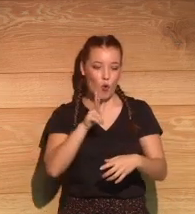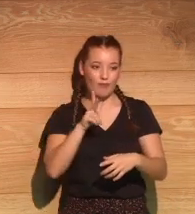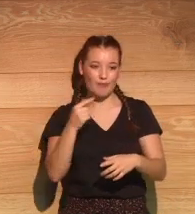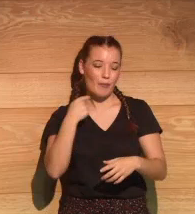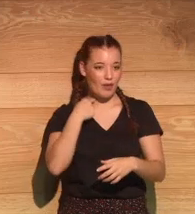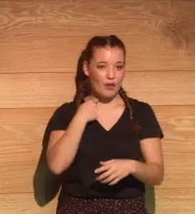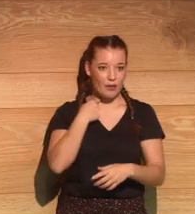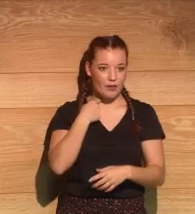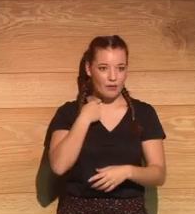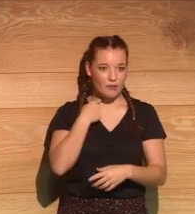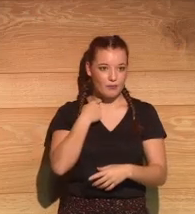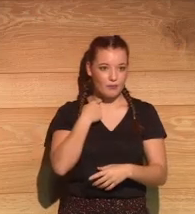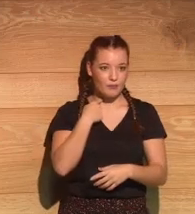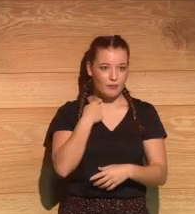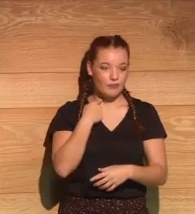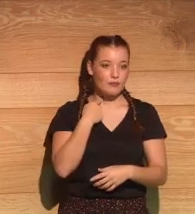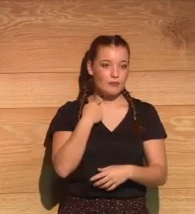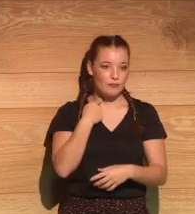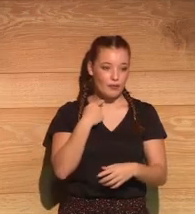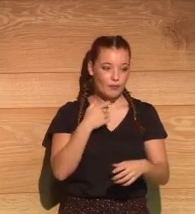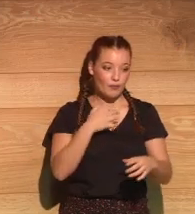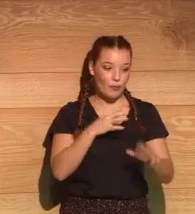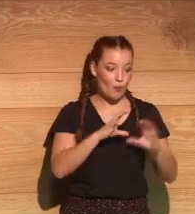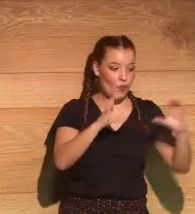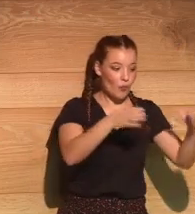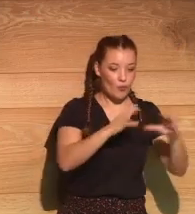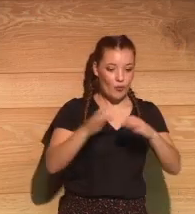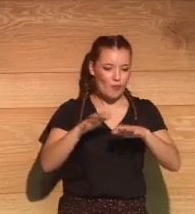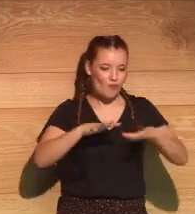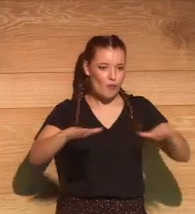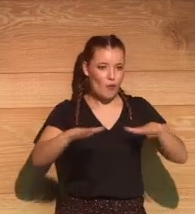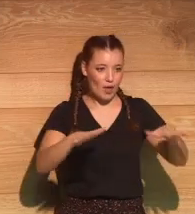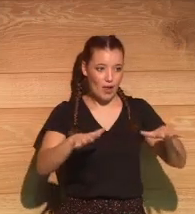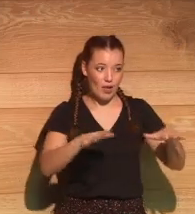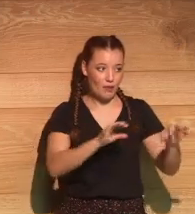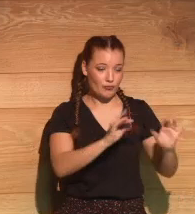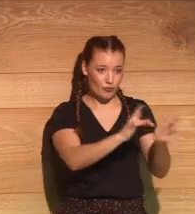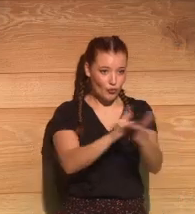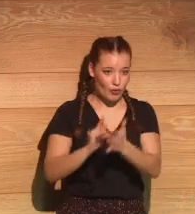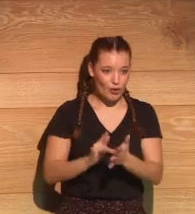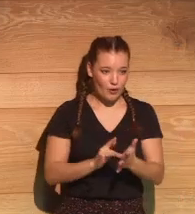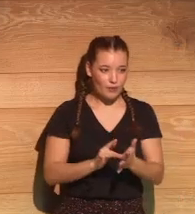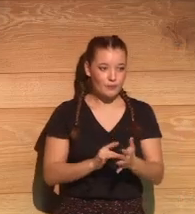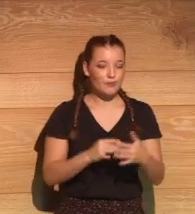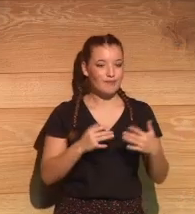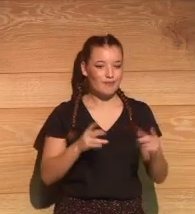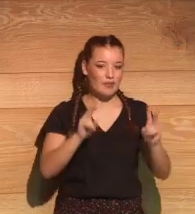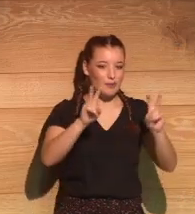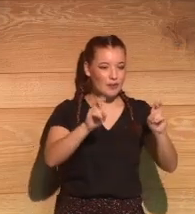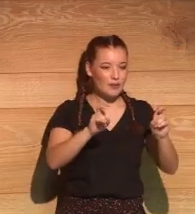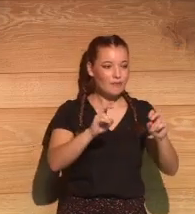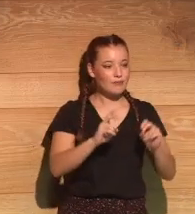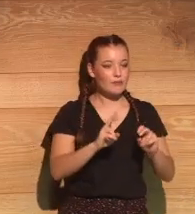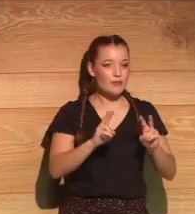ocurra dentro de los diferentes movimientos que conocemos, y sobre todo también en cuestiones de clase, ¿no? Entonces,